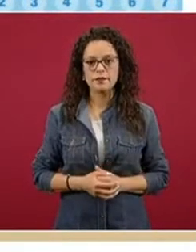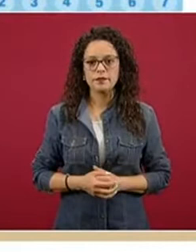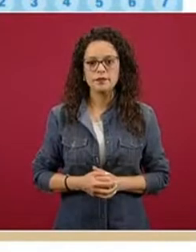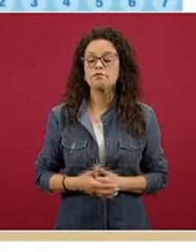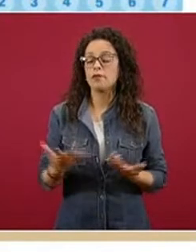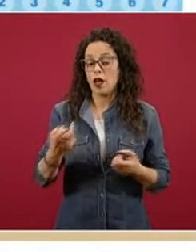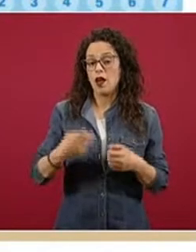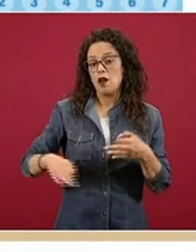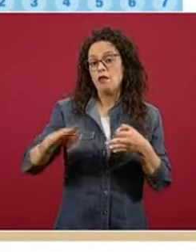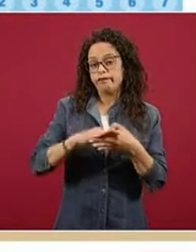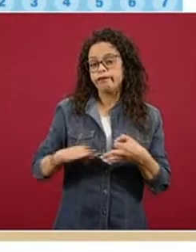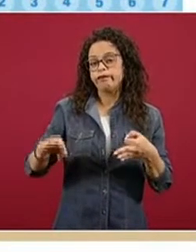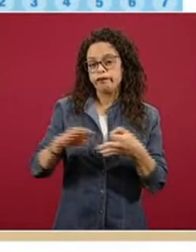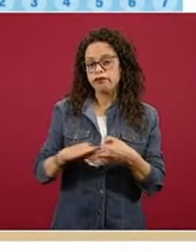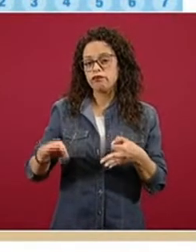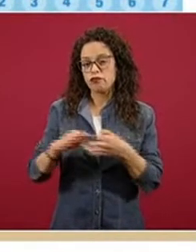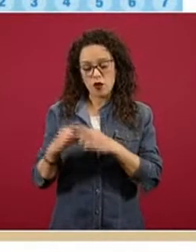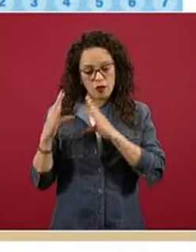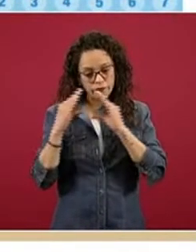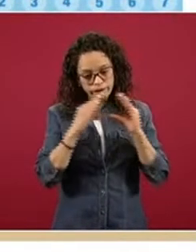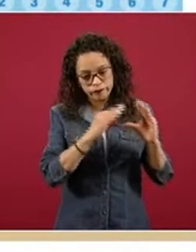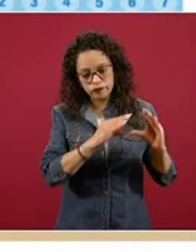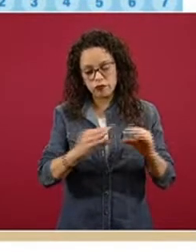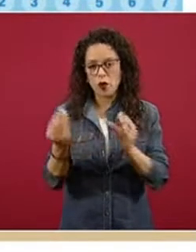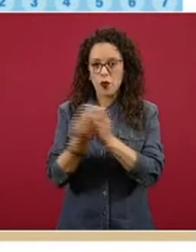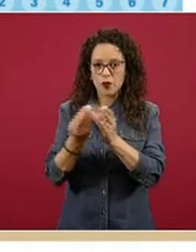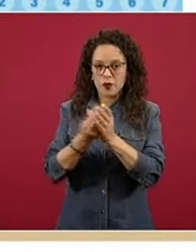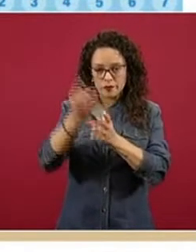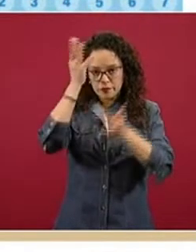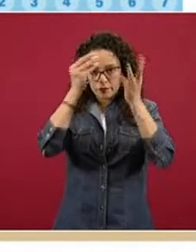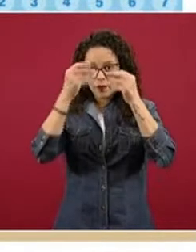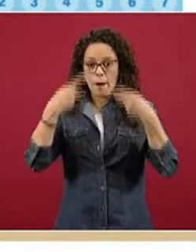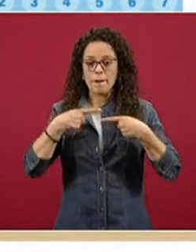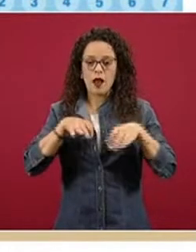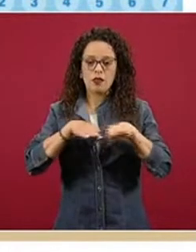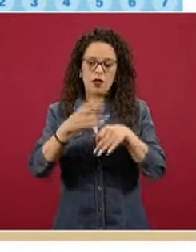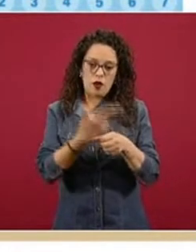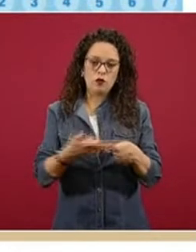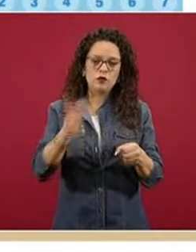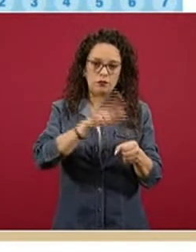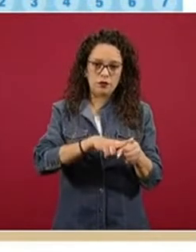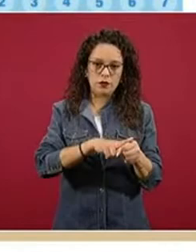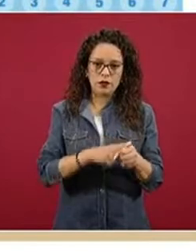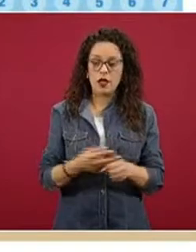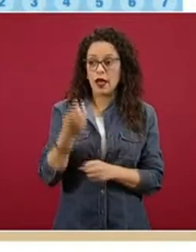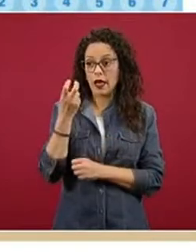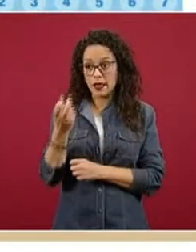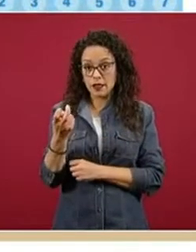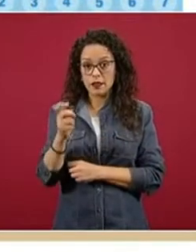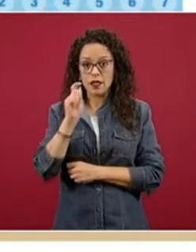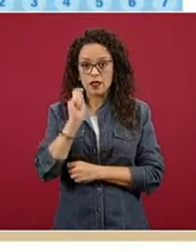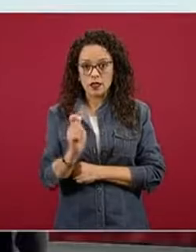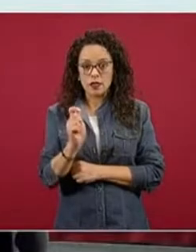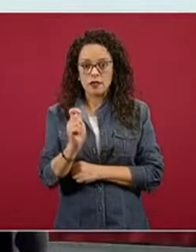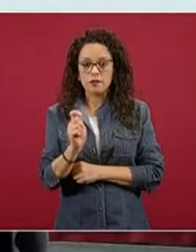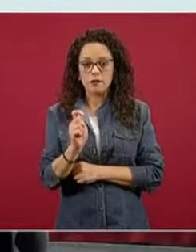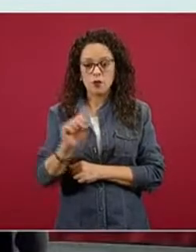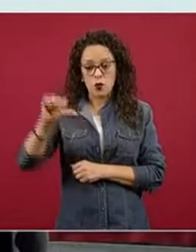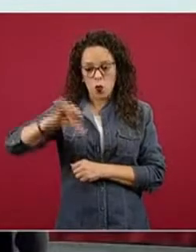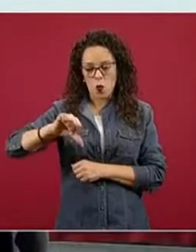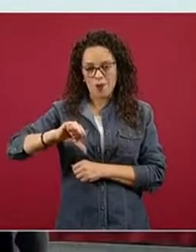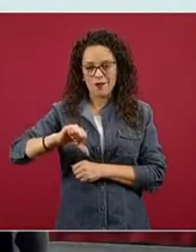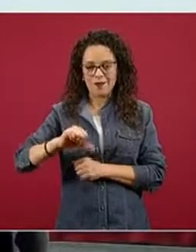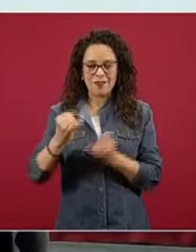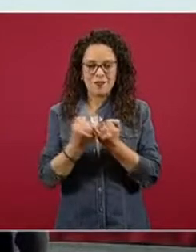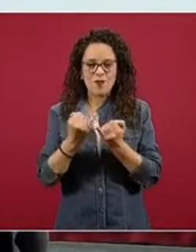capacitación constante de todo el personal de salud y pues creo que este tipo de espacios como la conferencia que tenemos el día de